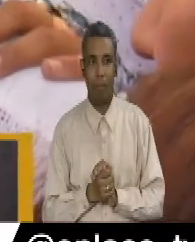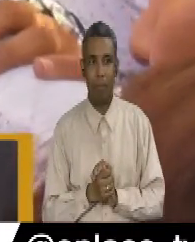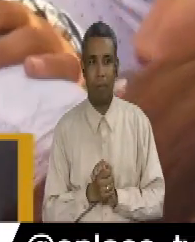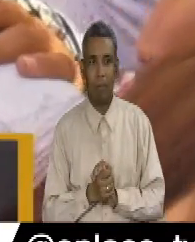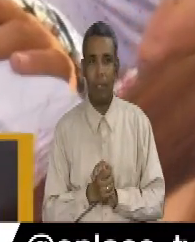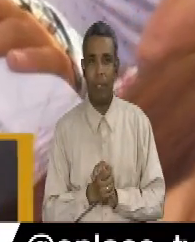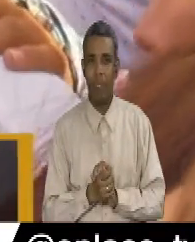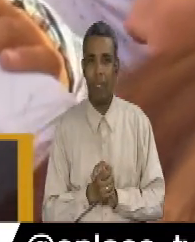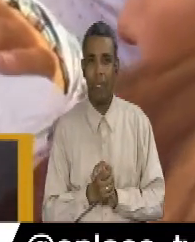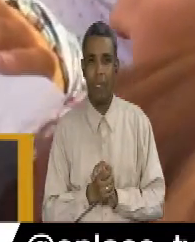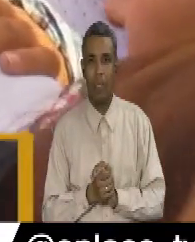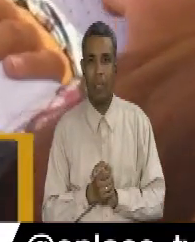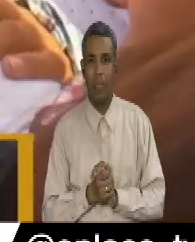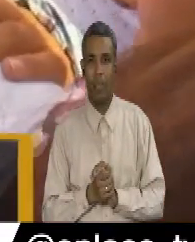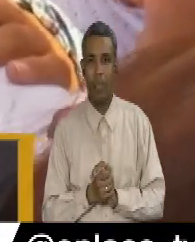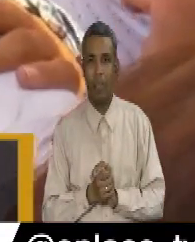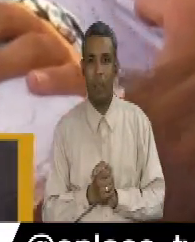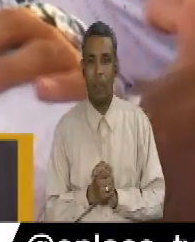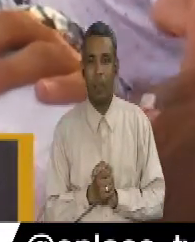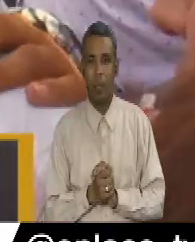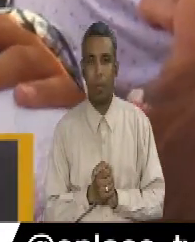familiares.